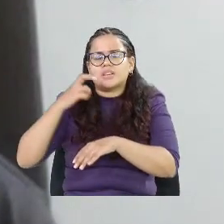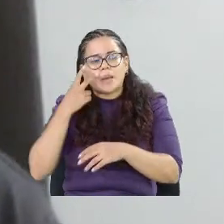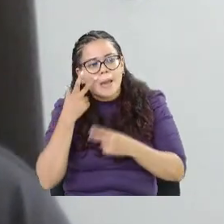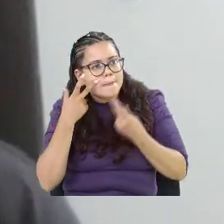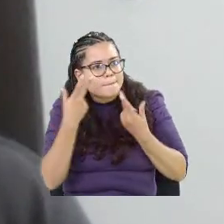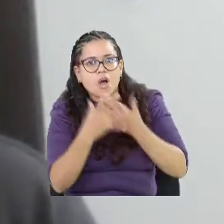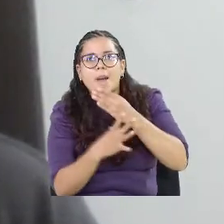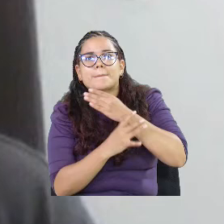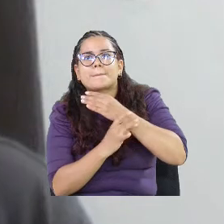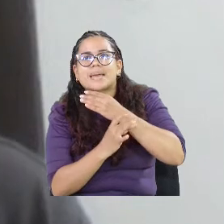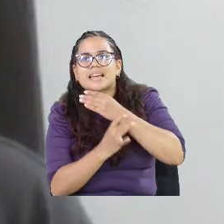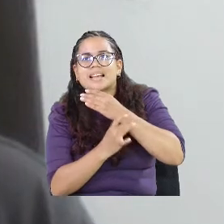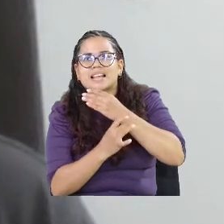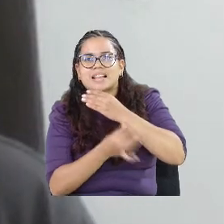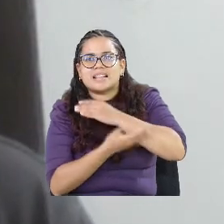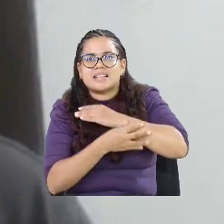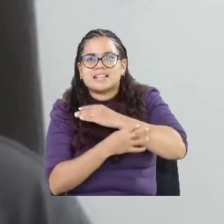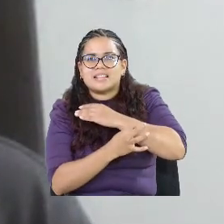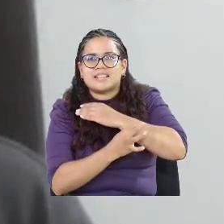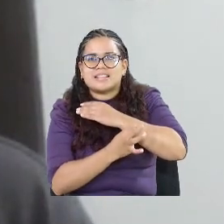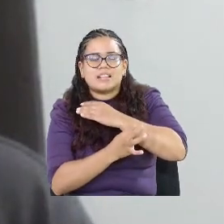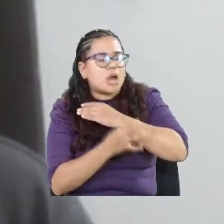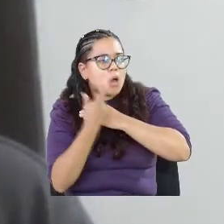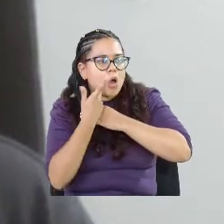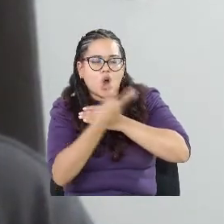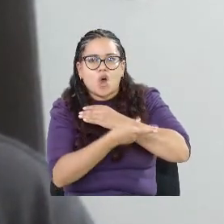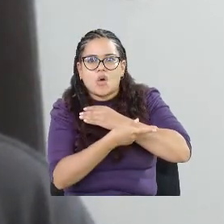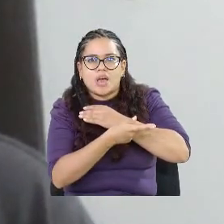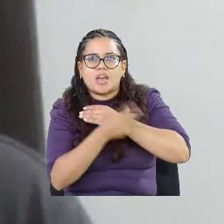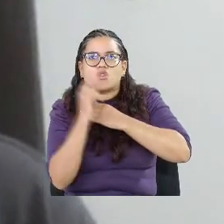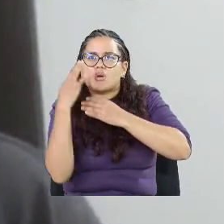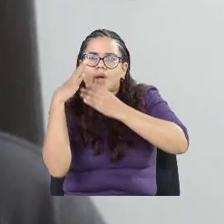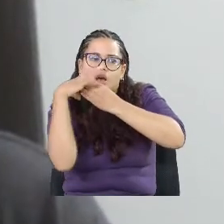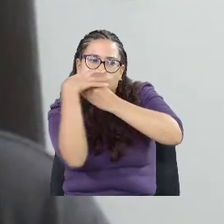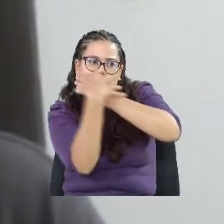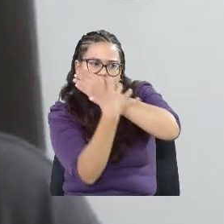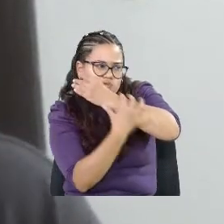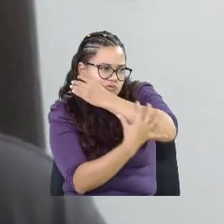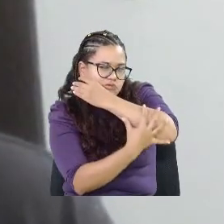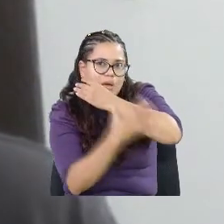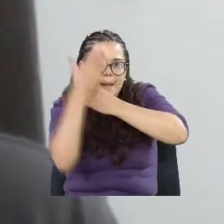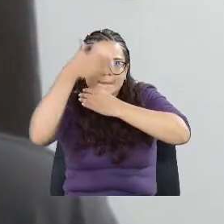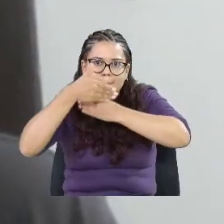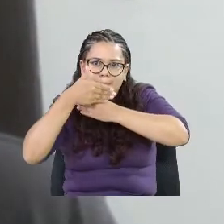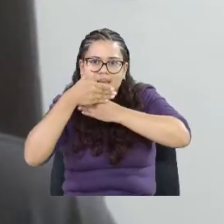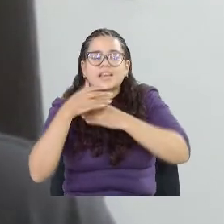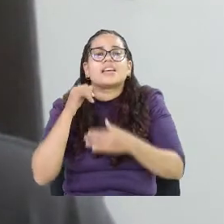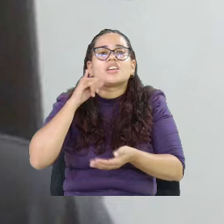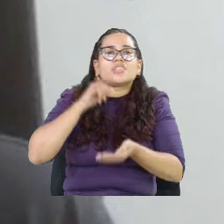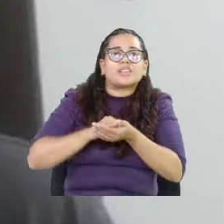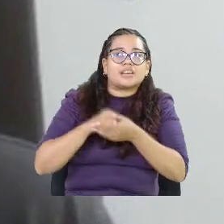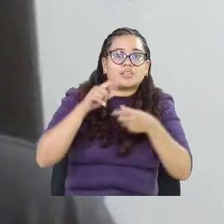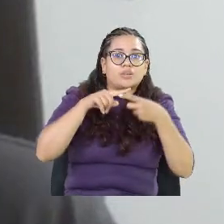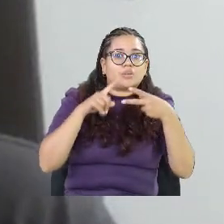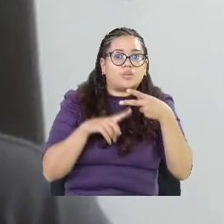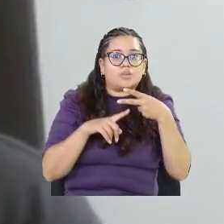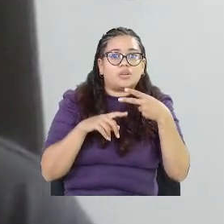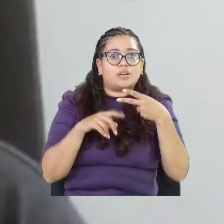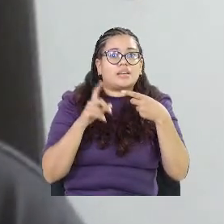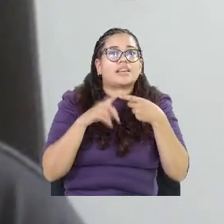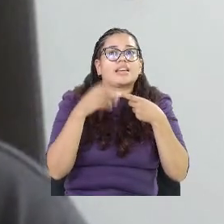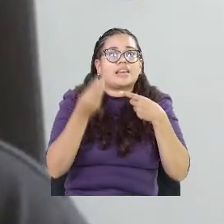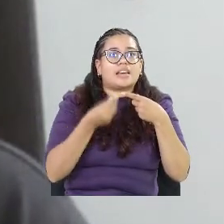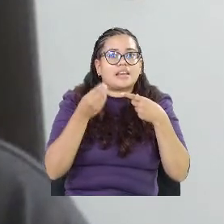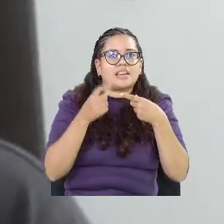piel. Y esto es porque está herméticamente cerrada. Entonces, aquí pasan dos cosas. Una es que se acumula